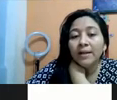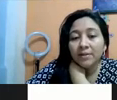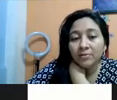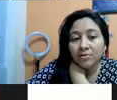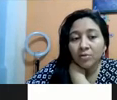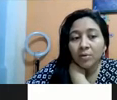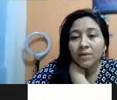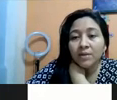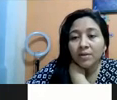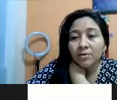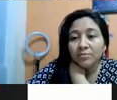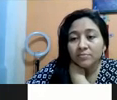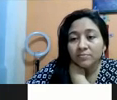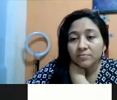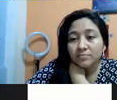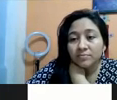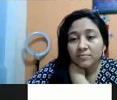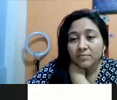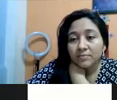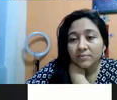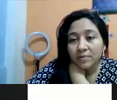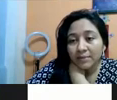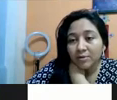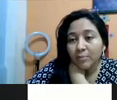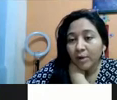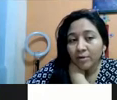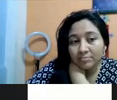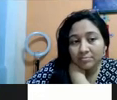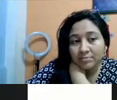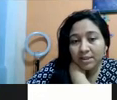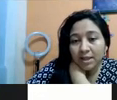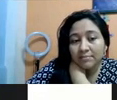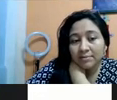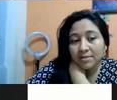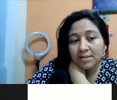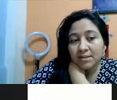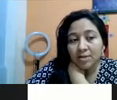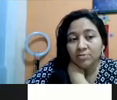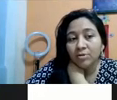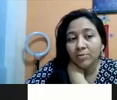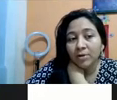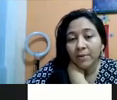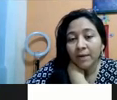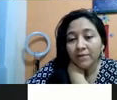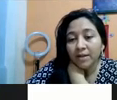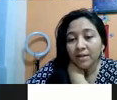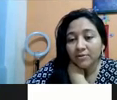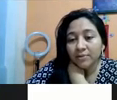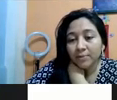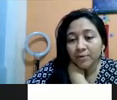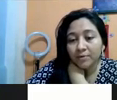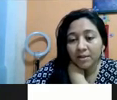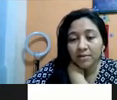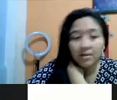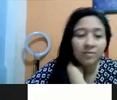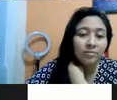al intento. Si yo vuelvo al intento, y bueno, no puedo, sería necesario, solo podría volver al final, entonces